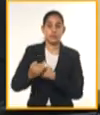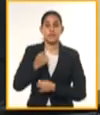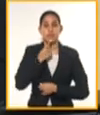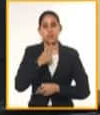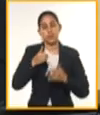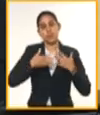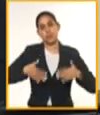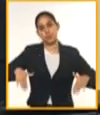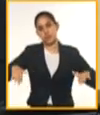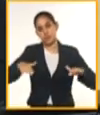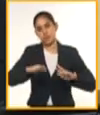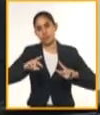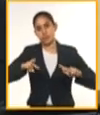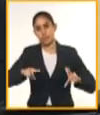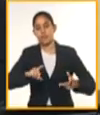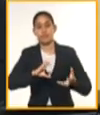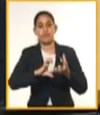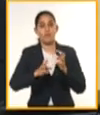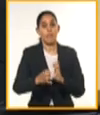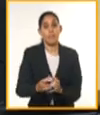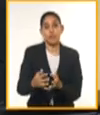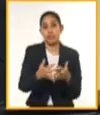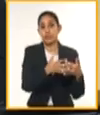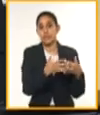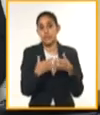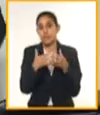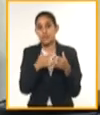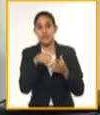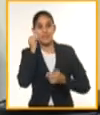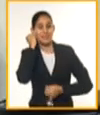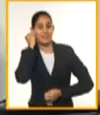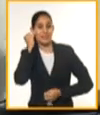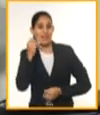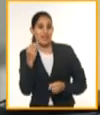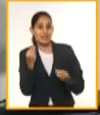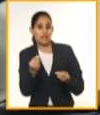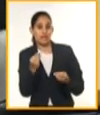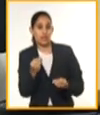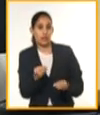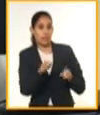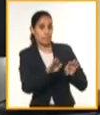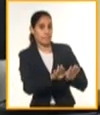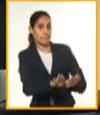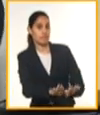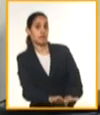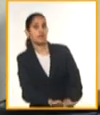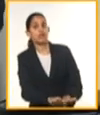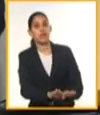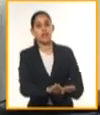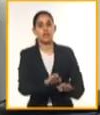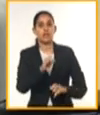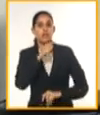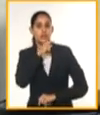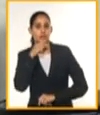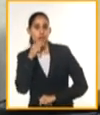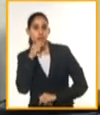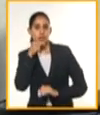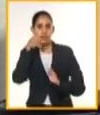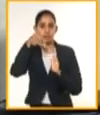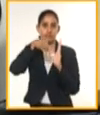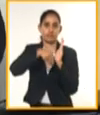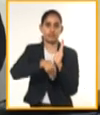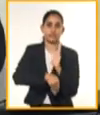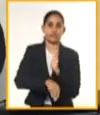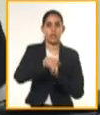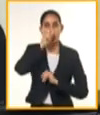mesa redonda, la estrategia norteamericana era detener a Rusia y hacer bajar a Alemania. Y esa, bueno, la ha salido en